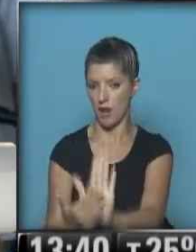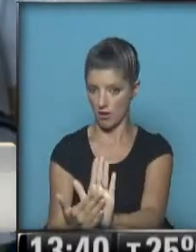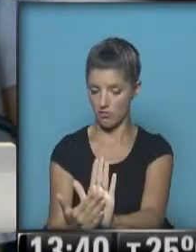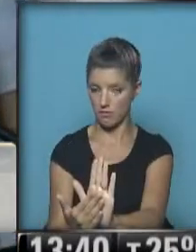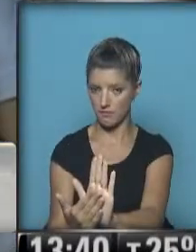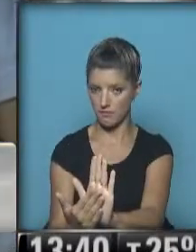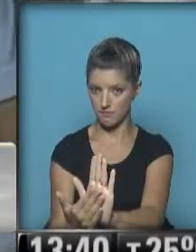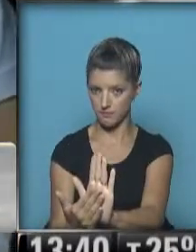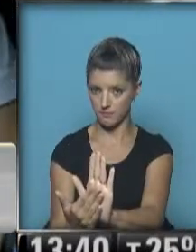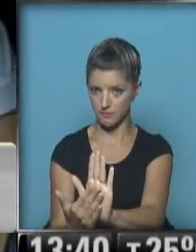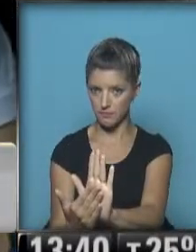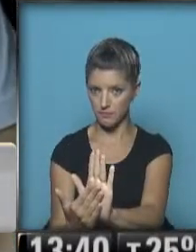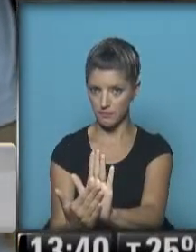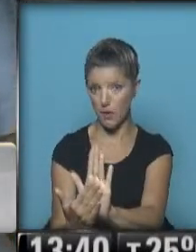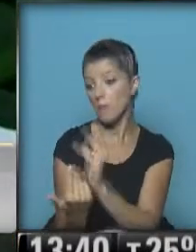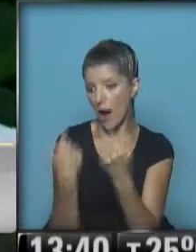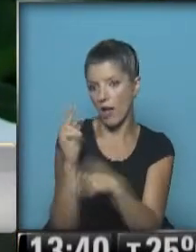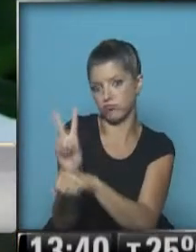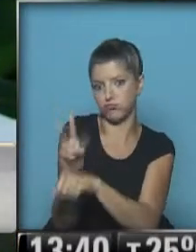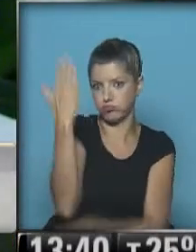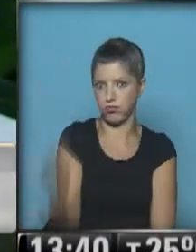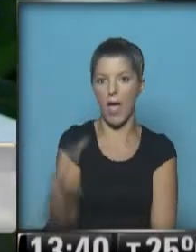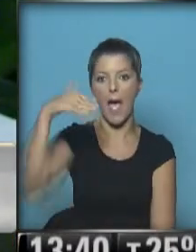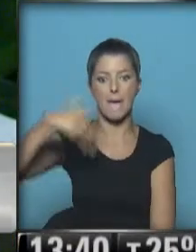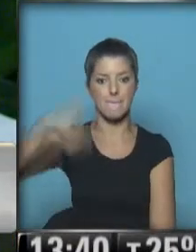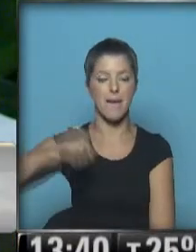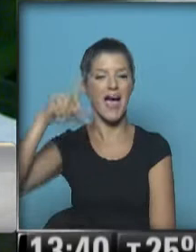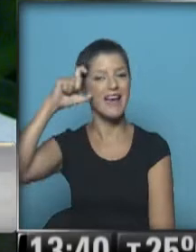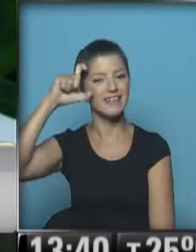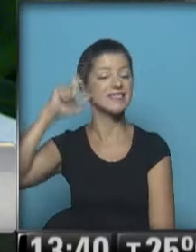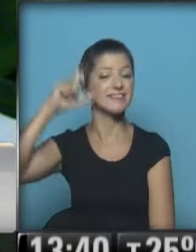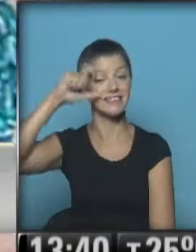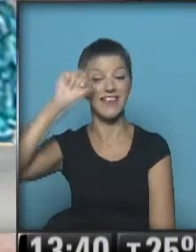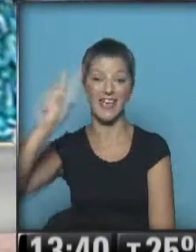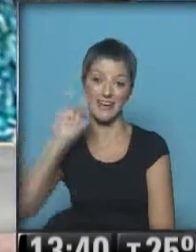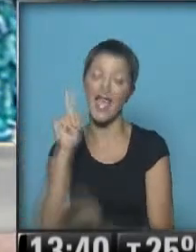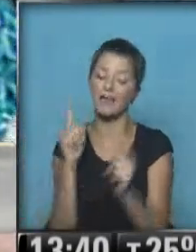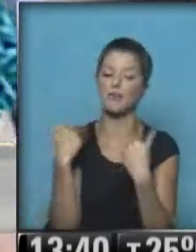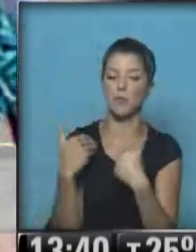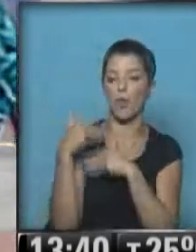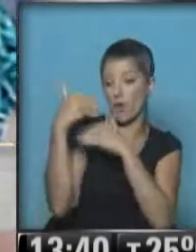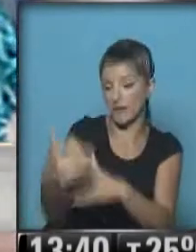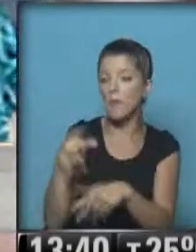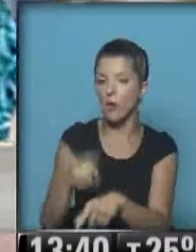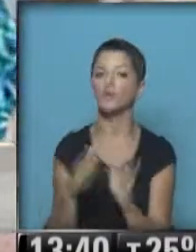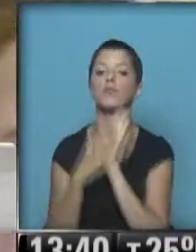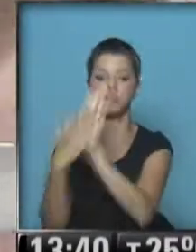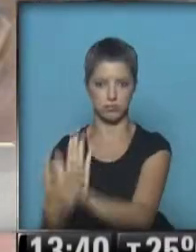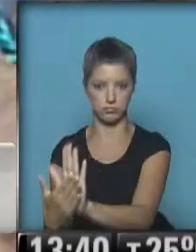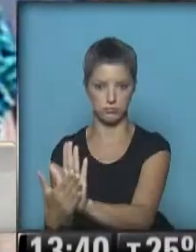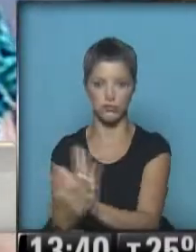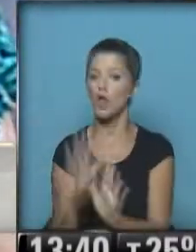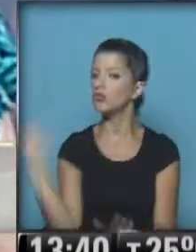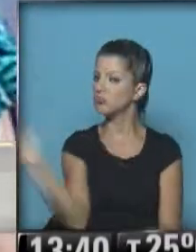pruebas para poder defender a Jorge Mangieri, poder así realizar la sumatoria de las mismas. Bueno, transcurrió